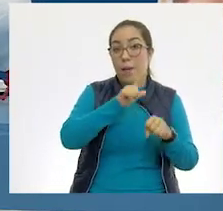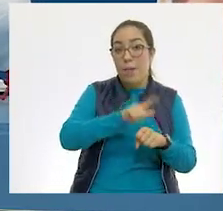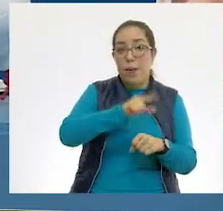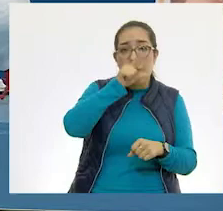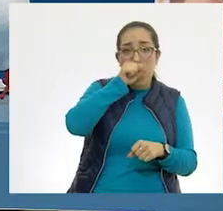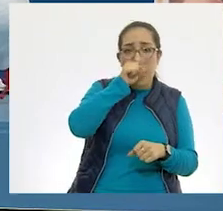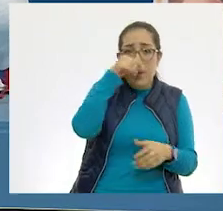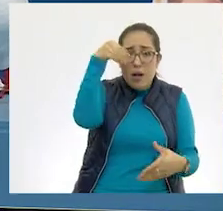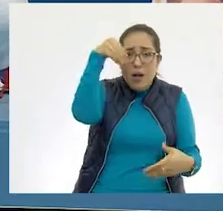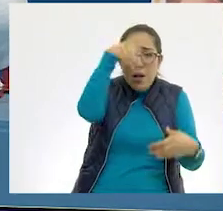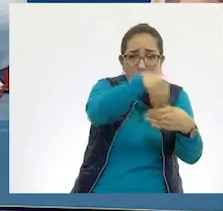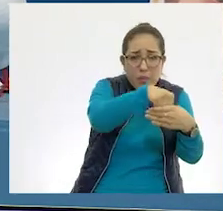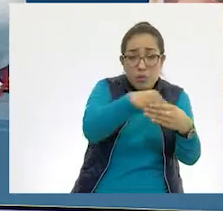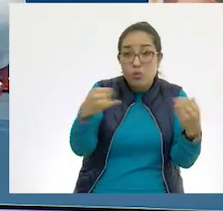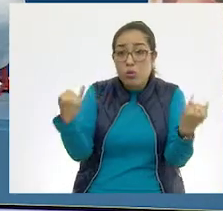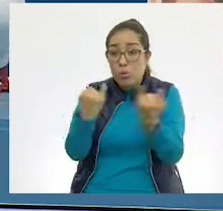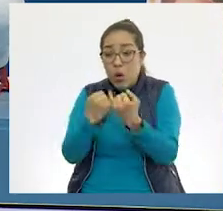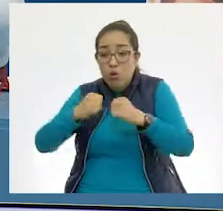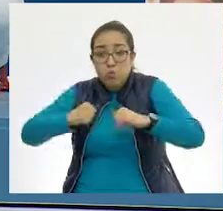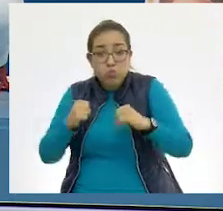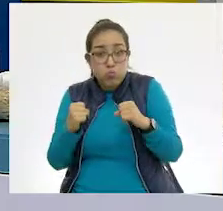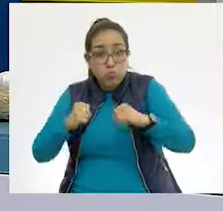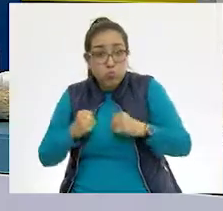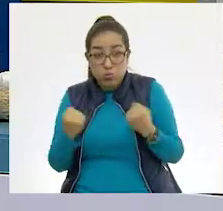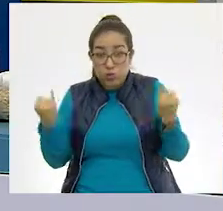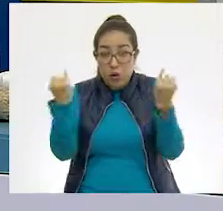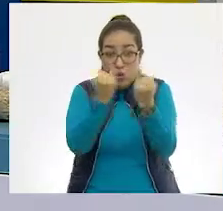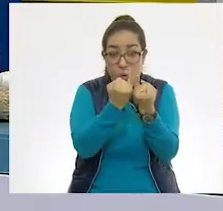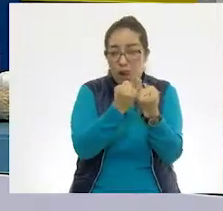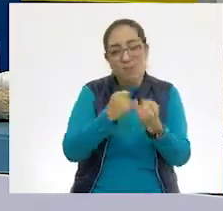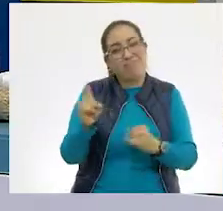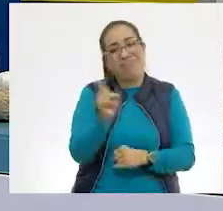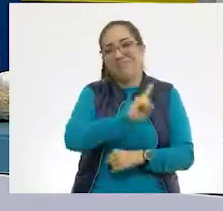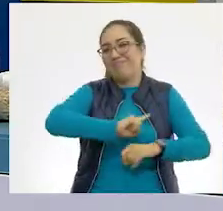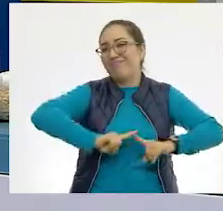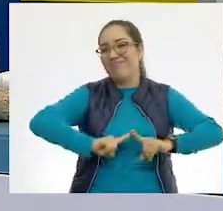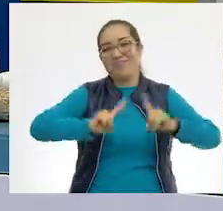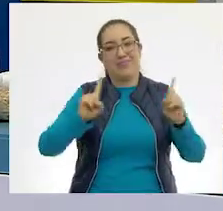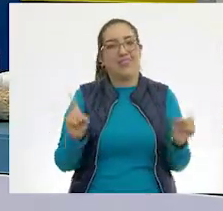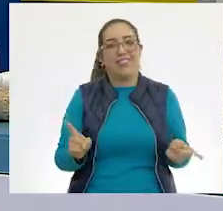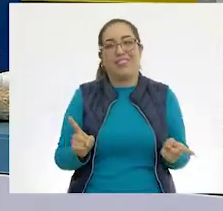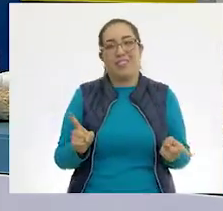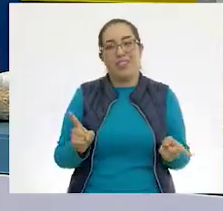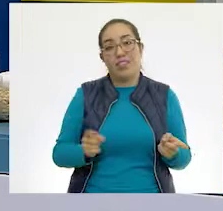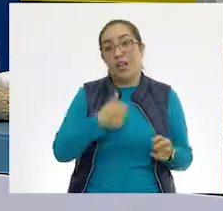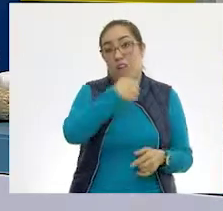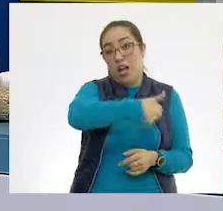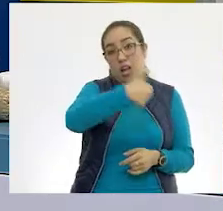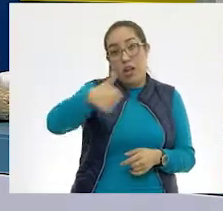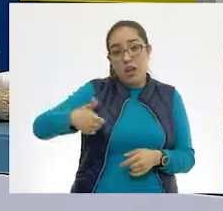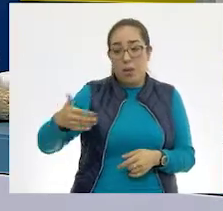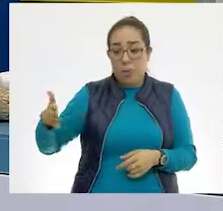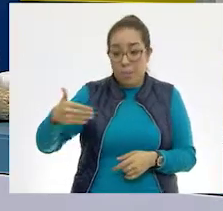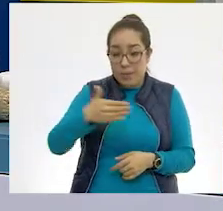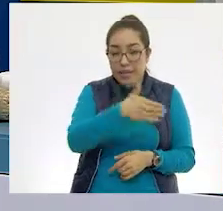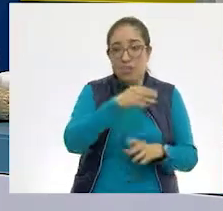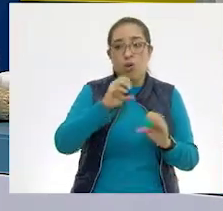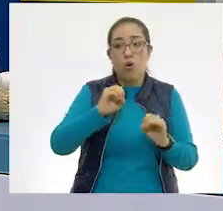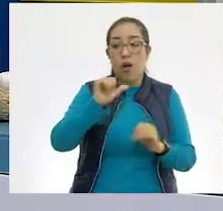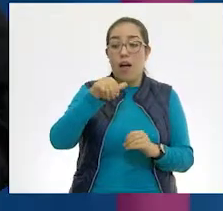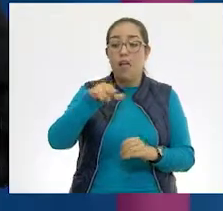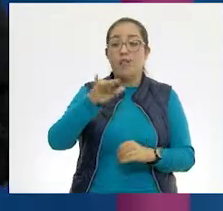que el de una gallina, por supuesto. Y los huevos de las aves son muy diferentes a los que ponen los peces o los